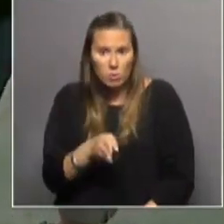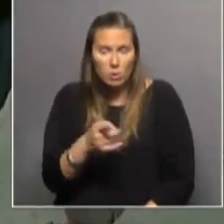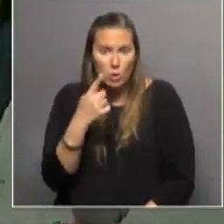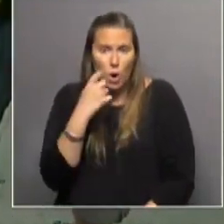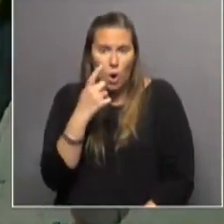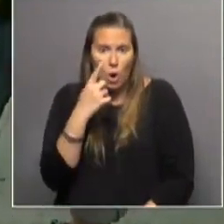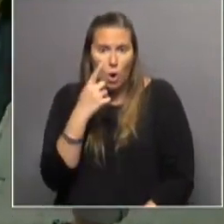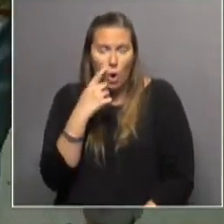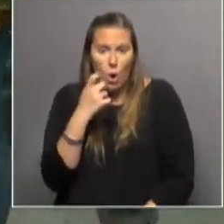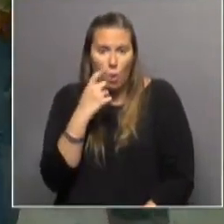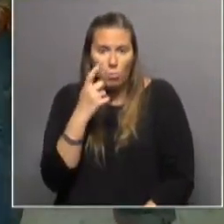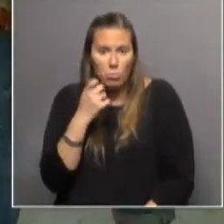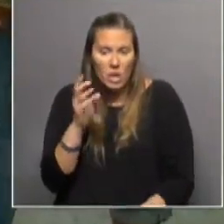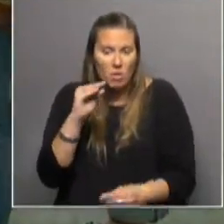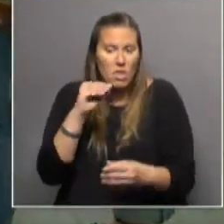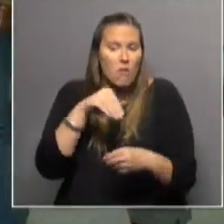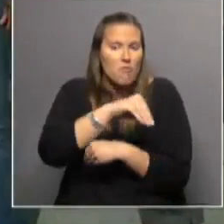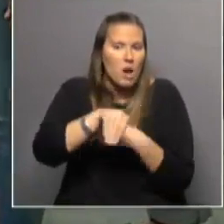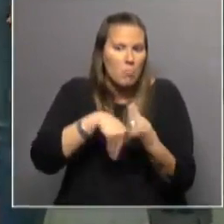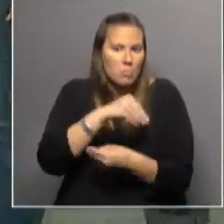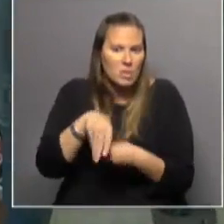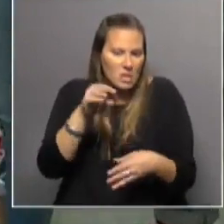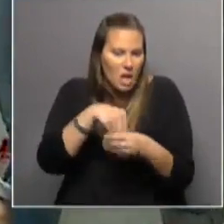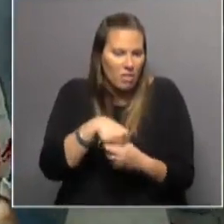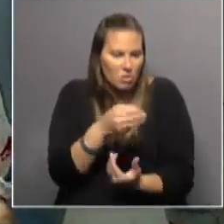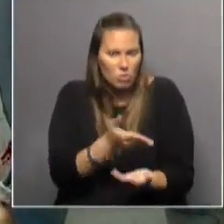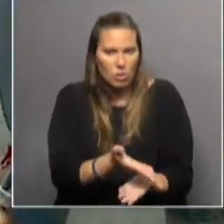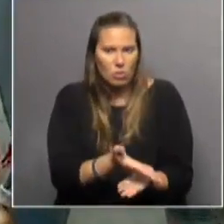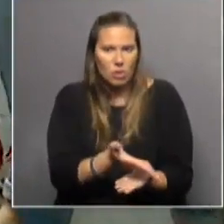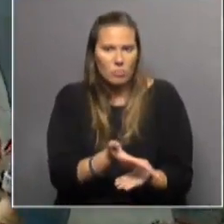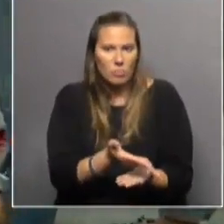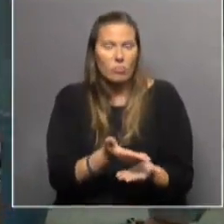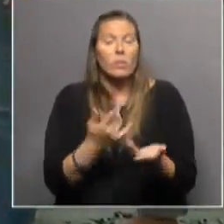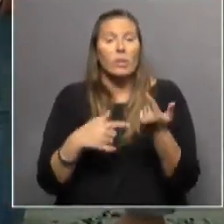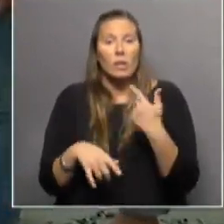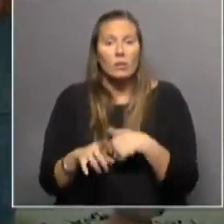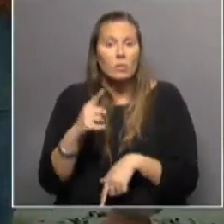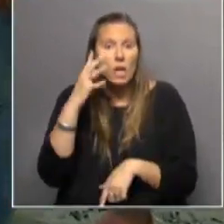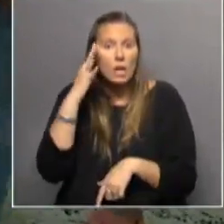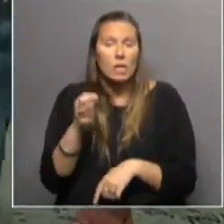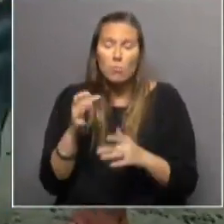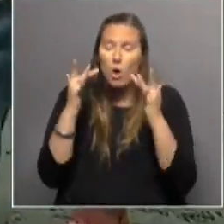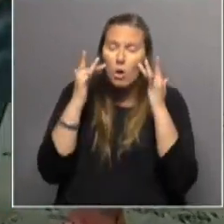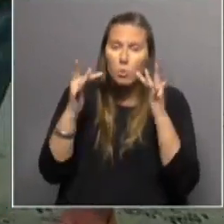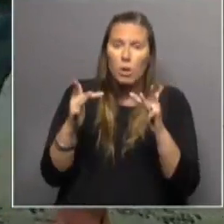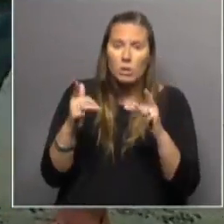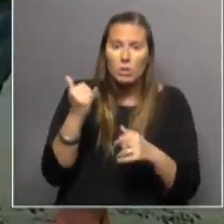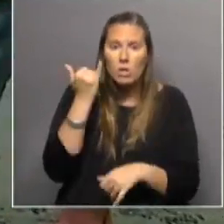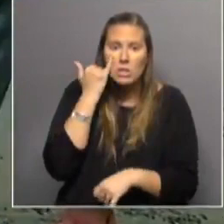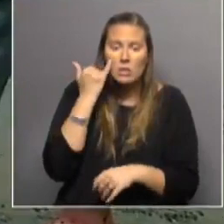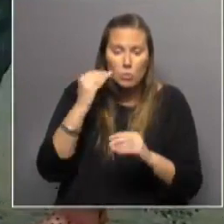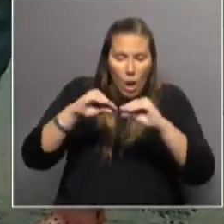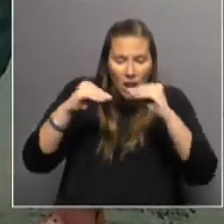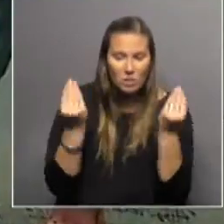hombres son hombres familiares, integrantes de la familia. Entonces pensamos que la educación sexual integral